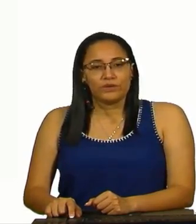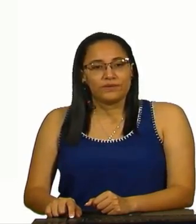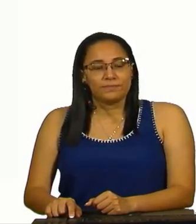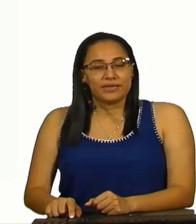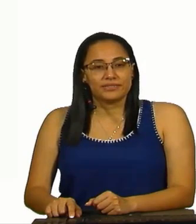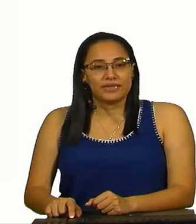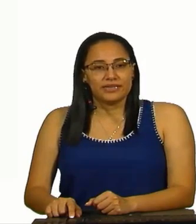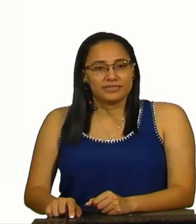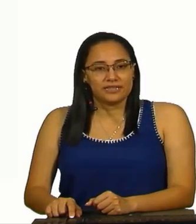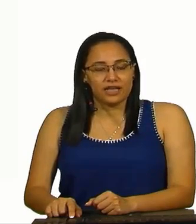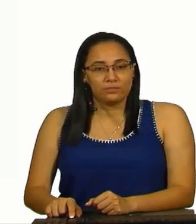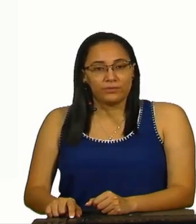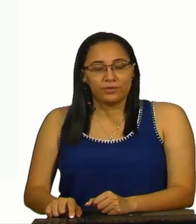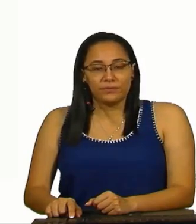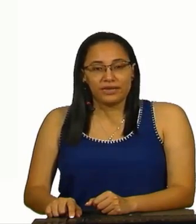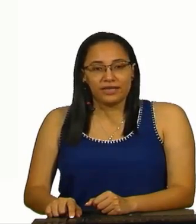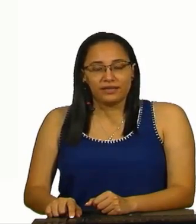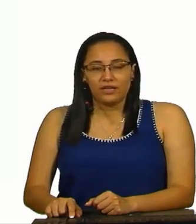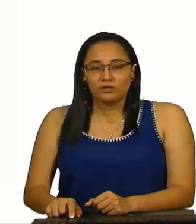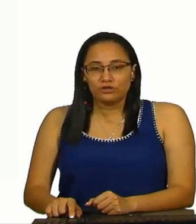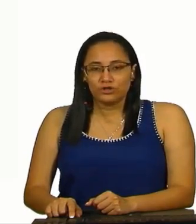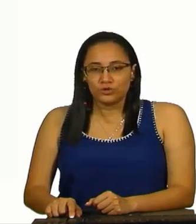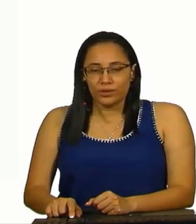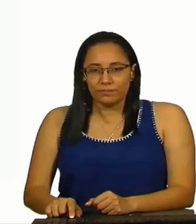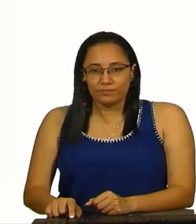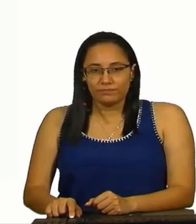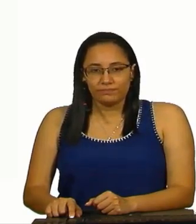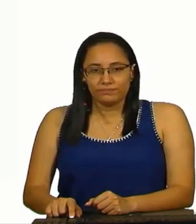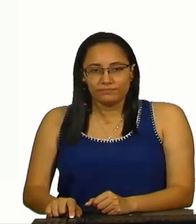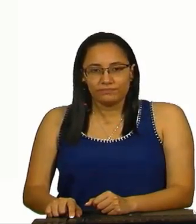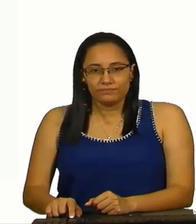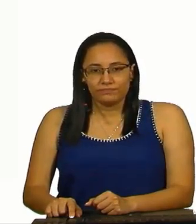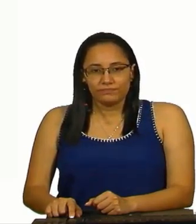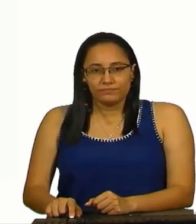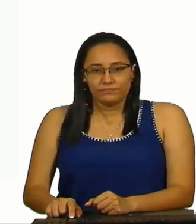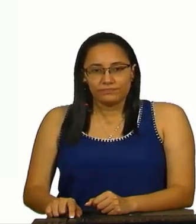Muy bien, una vez más. It is not permitted to swim.